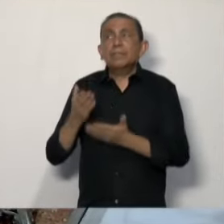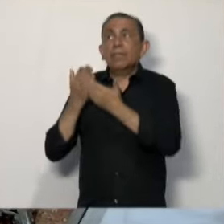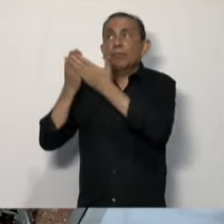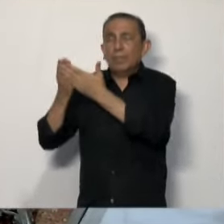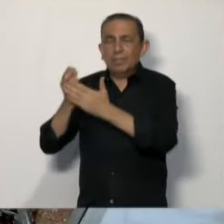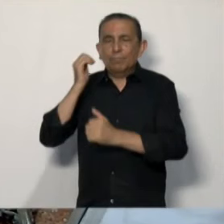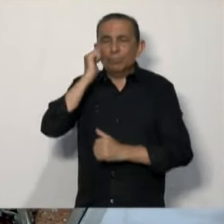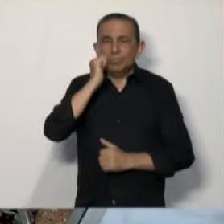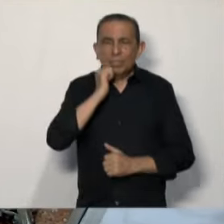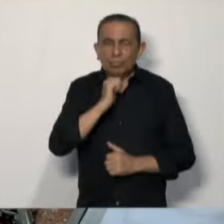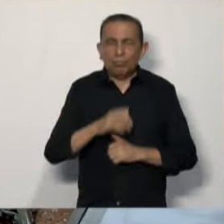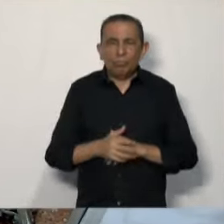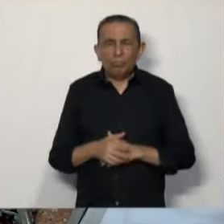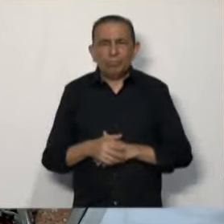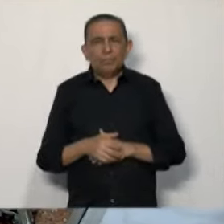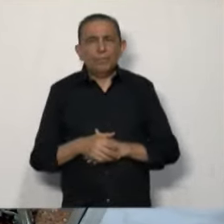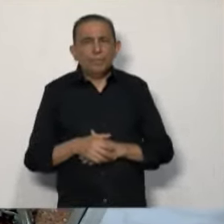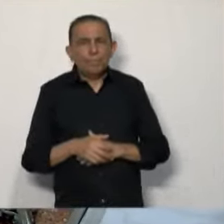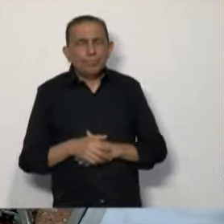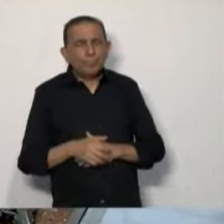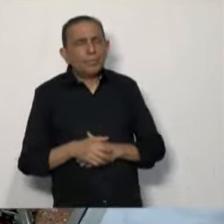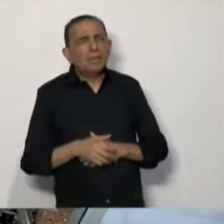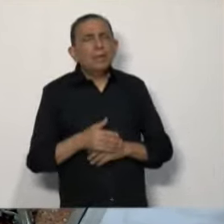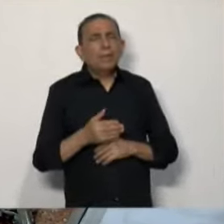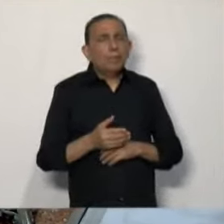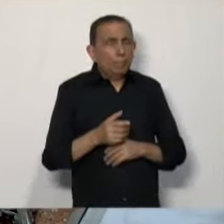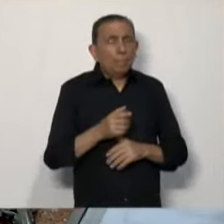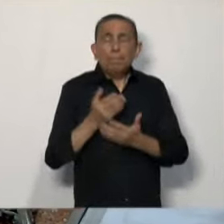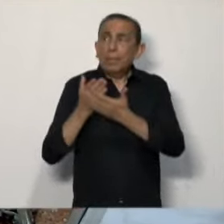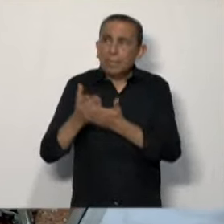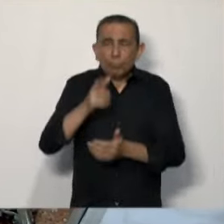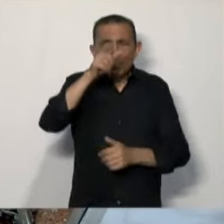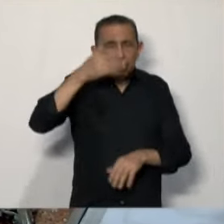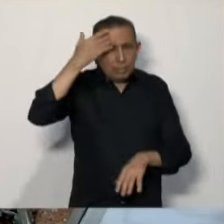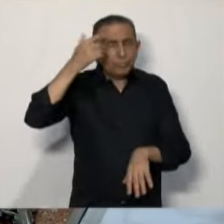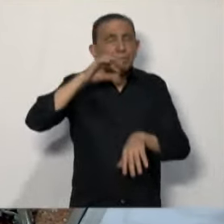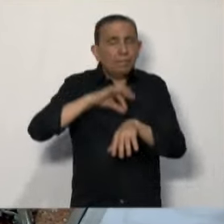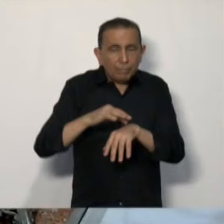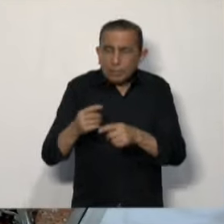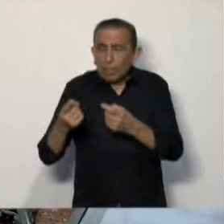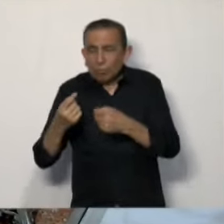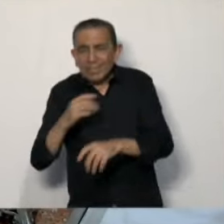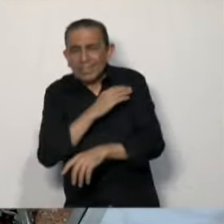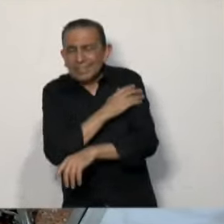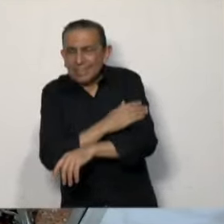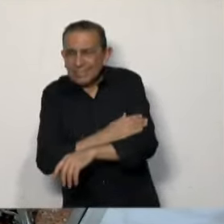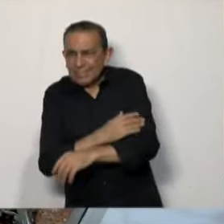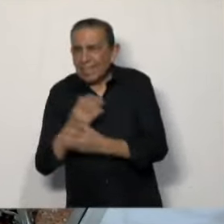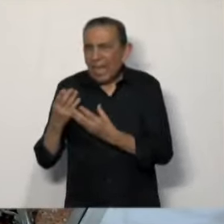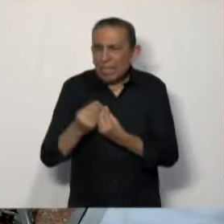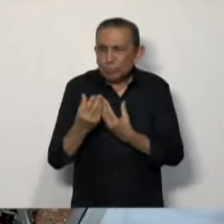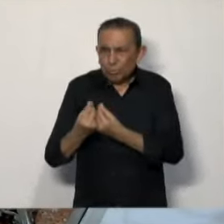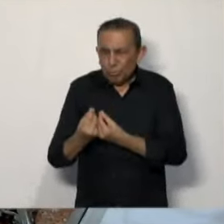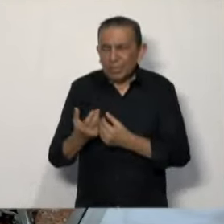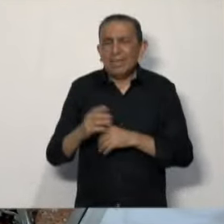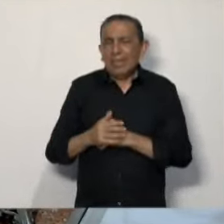Por los que carecen de lo necesario, los enfermos, los que están desesperados, para que nuestra